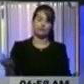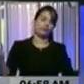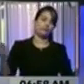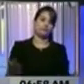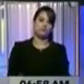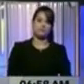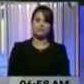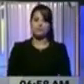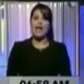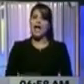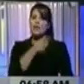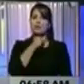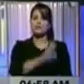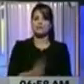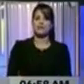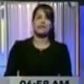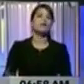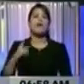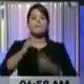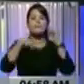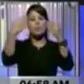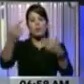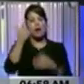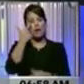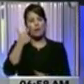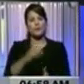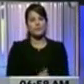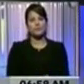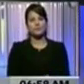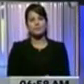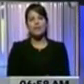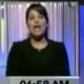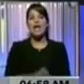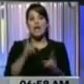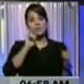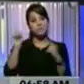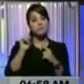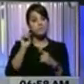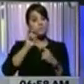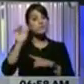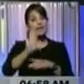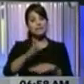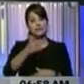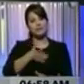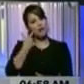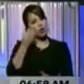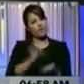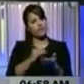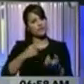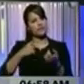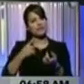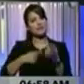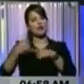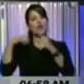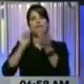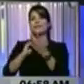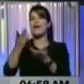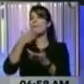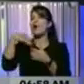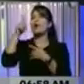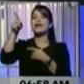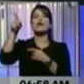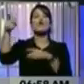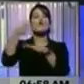ellos. Y lo van a ver más adelante. Quiero que pasemos a ese tema, porque de aquí es a donde ellos quieren volver, a la tutoría